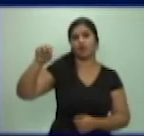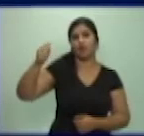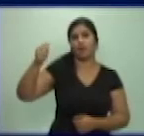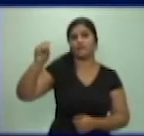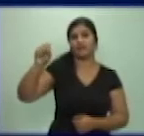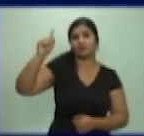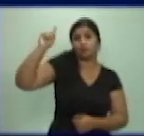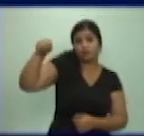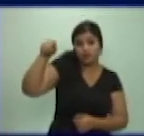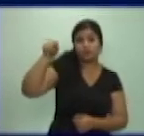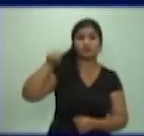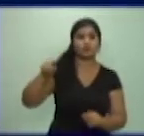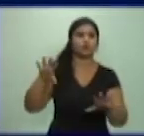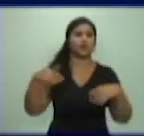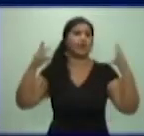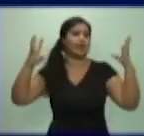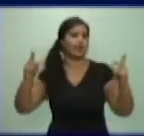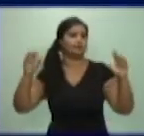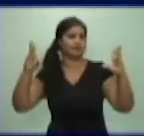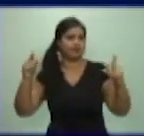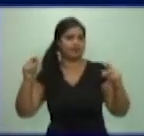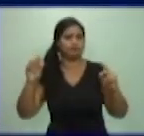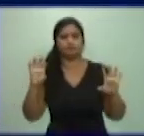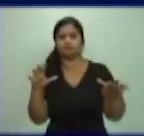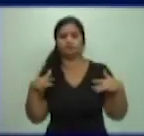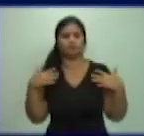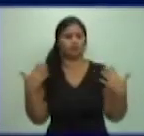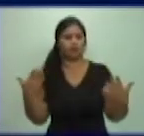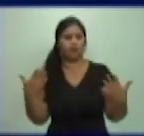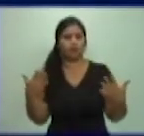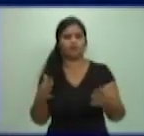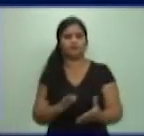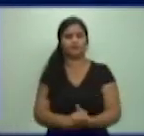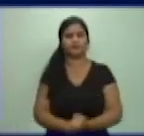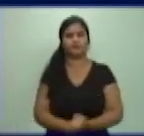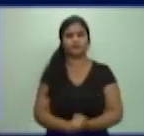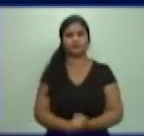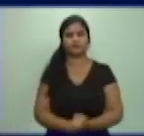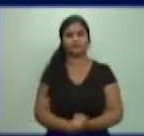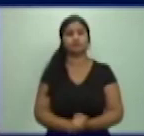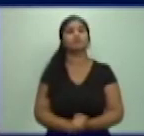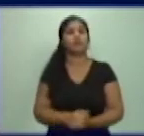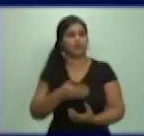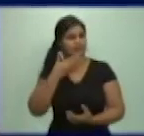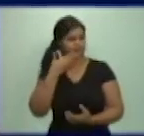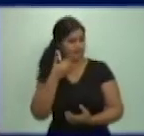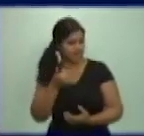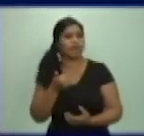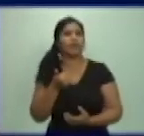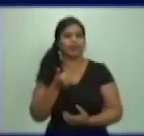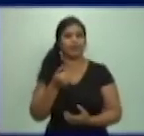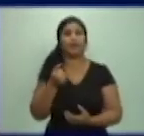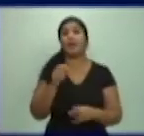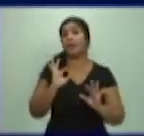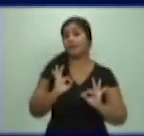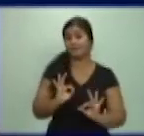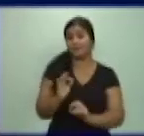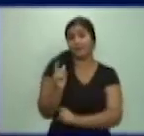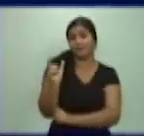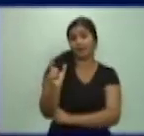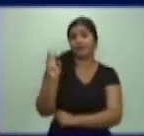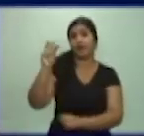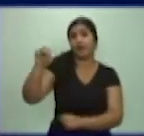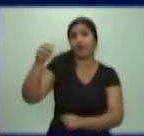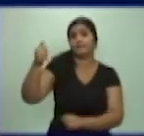el adverbio de cantidad. ¿Cuál sería entonces su homófono? Muy bien, la conjunción adversativa